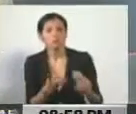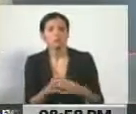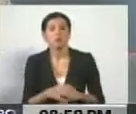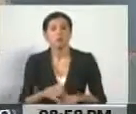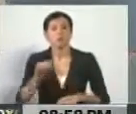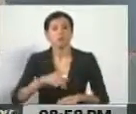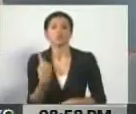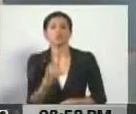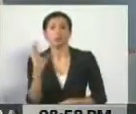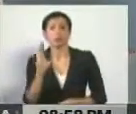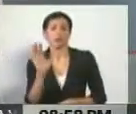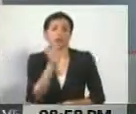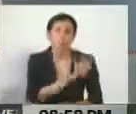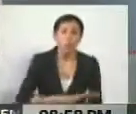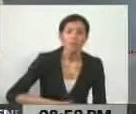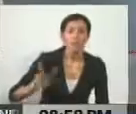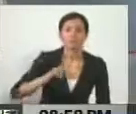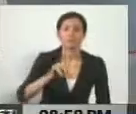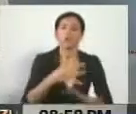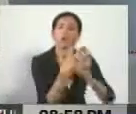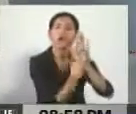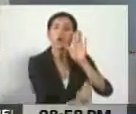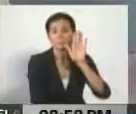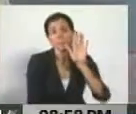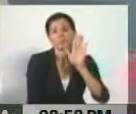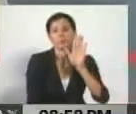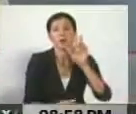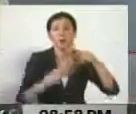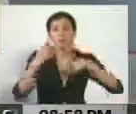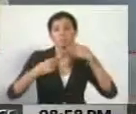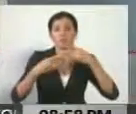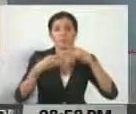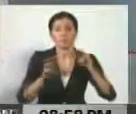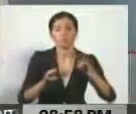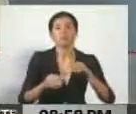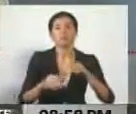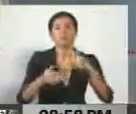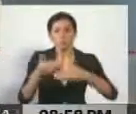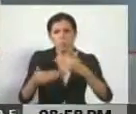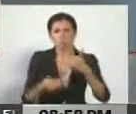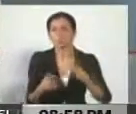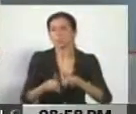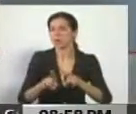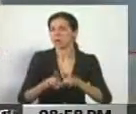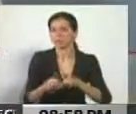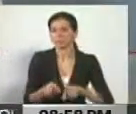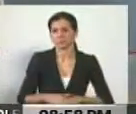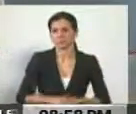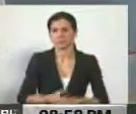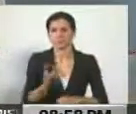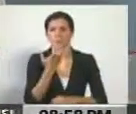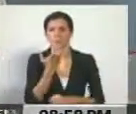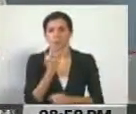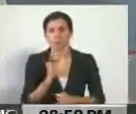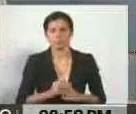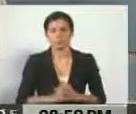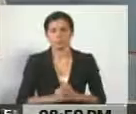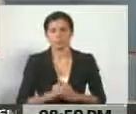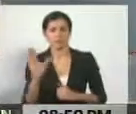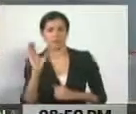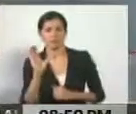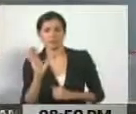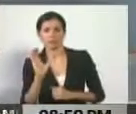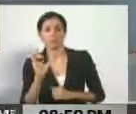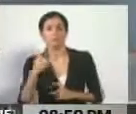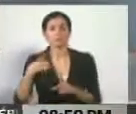Caracas, porque creemos que evidentemente hay políticas públicas que se han ido desarrollando, como en, por ejemplo, además de Caracas está el